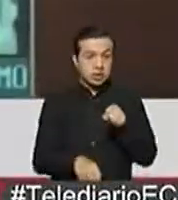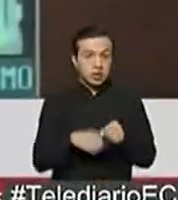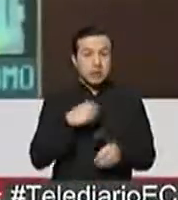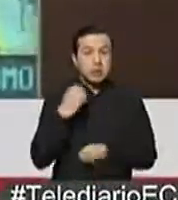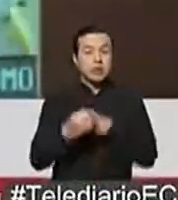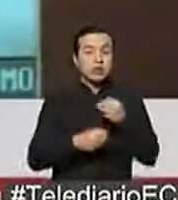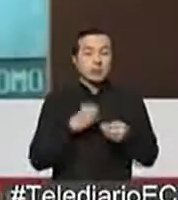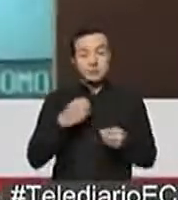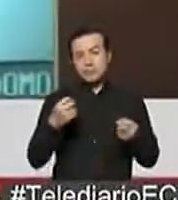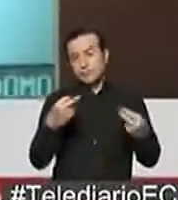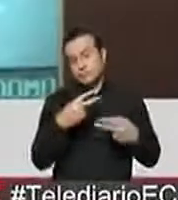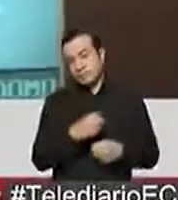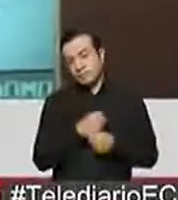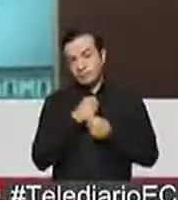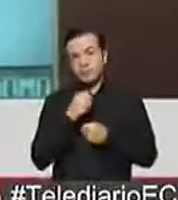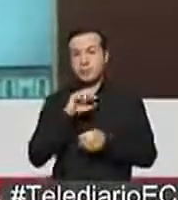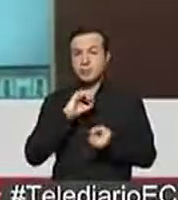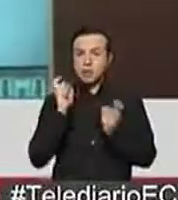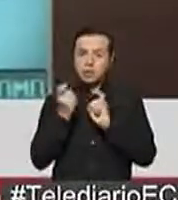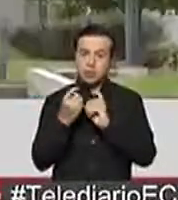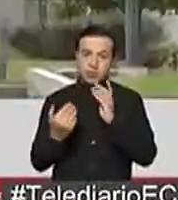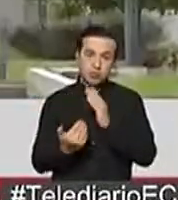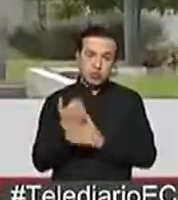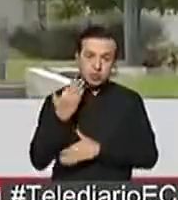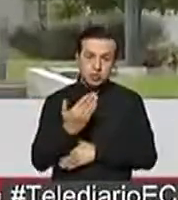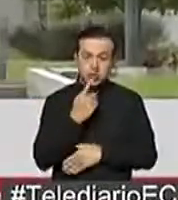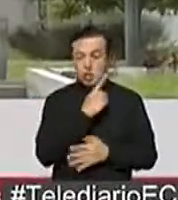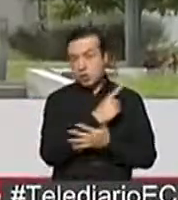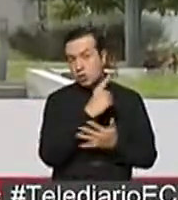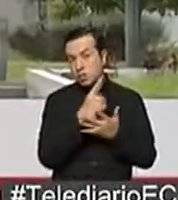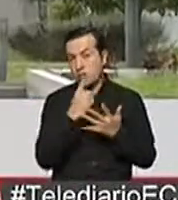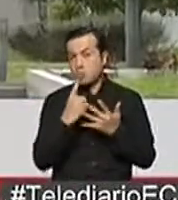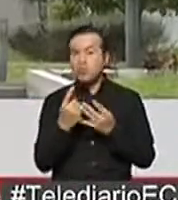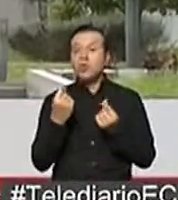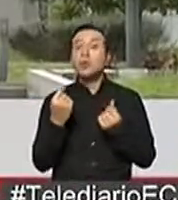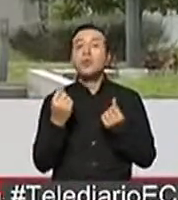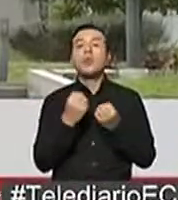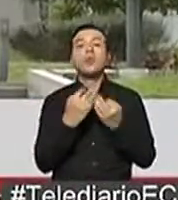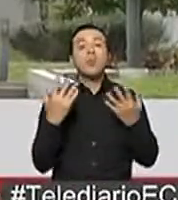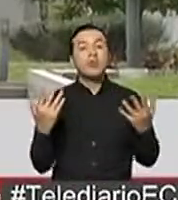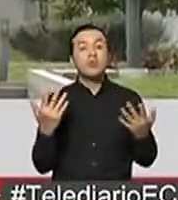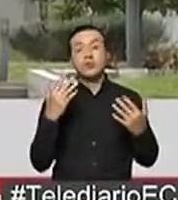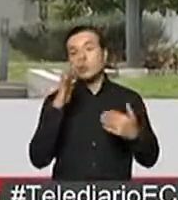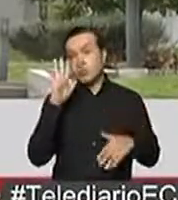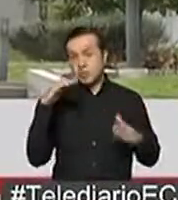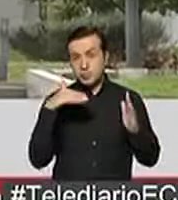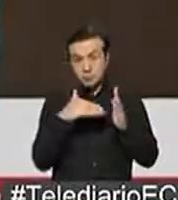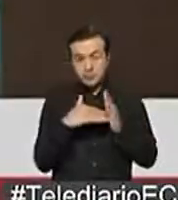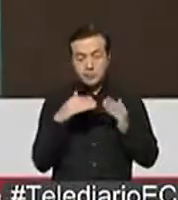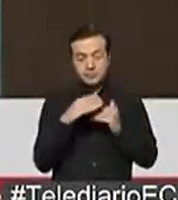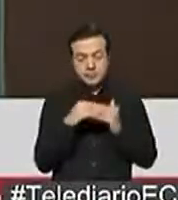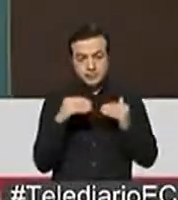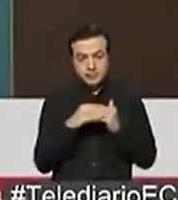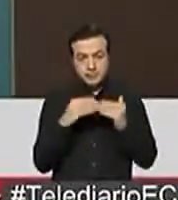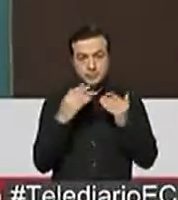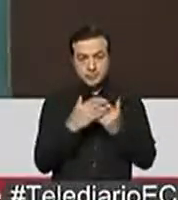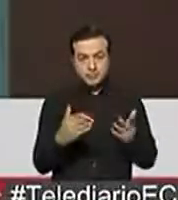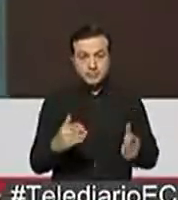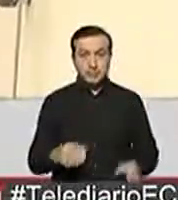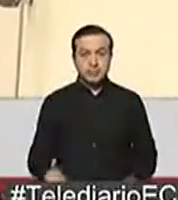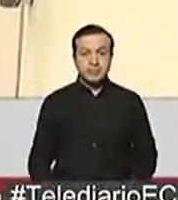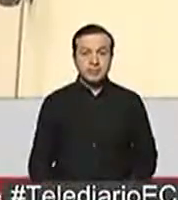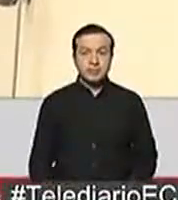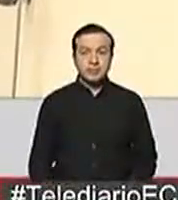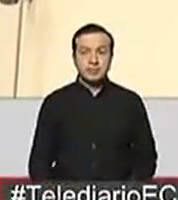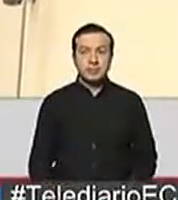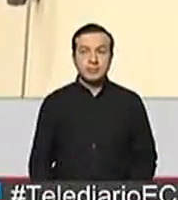trámites con los seguros para reemplazarlos. El costo por cada una de estas cámaras oscila entre los $5,000. 36